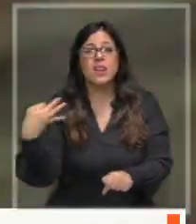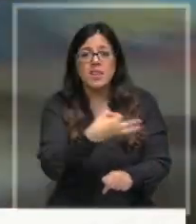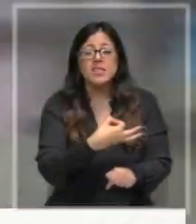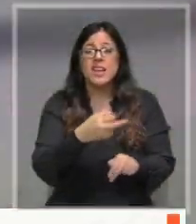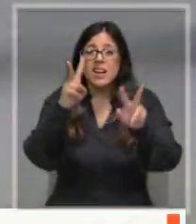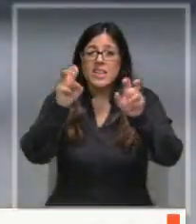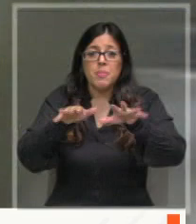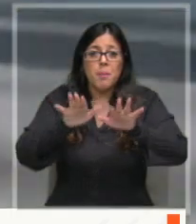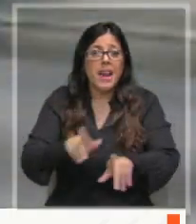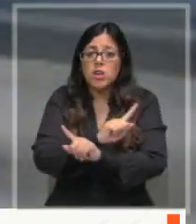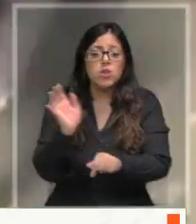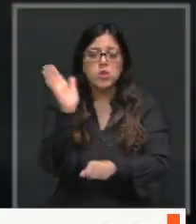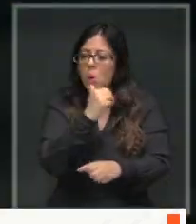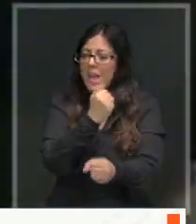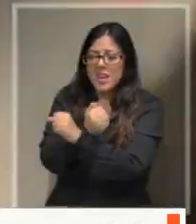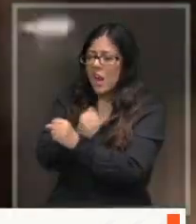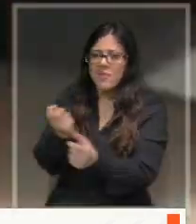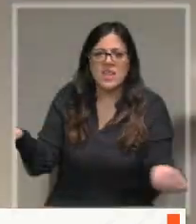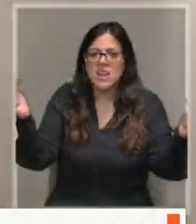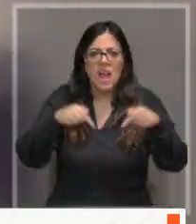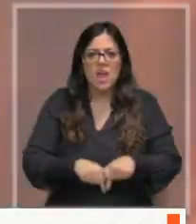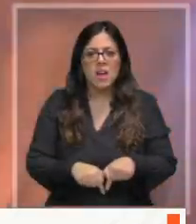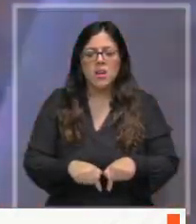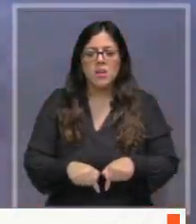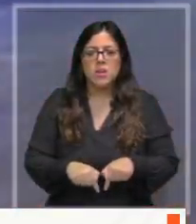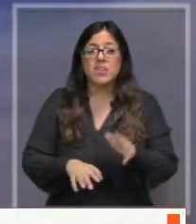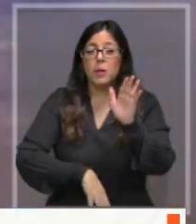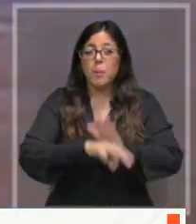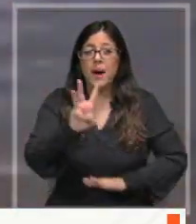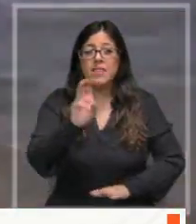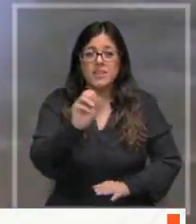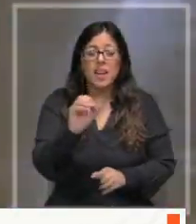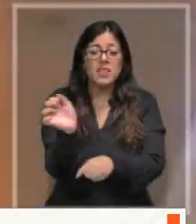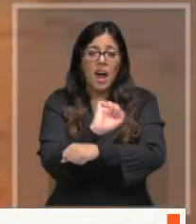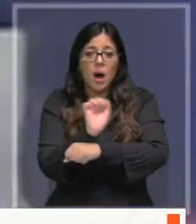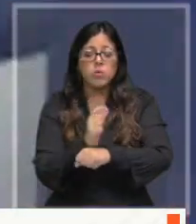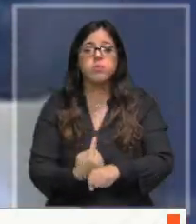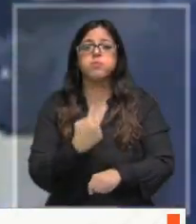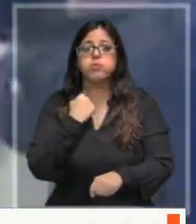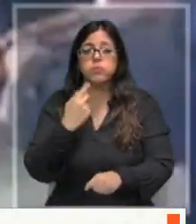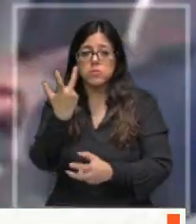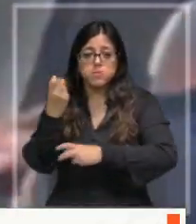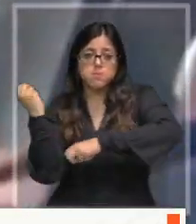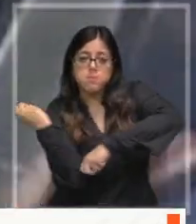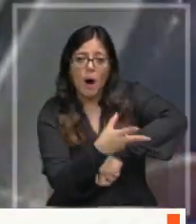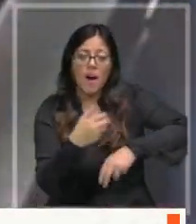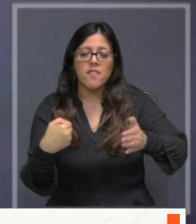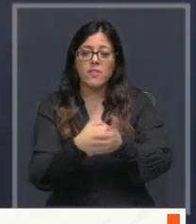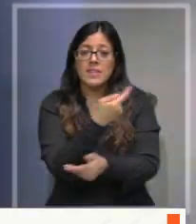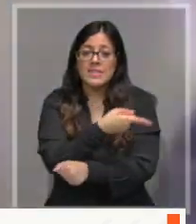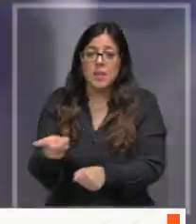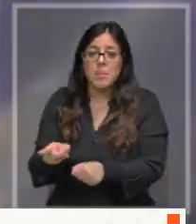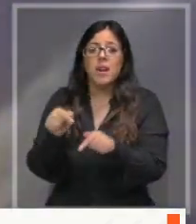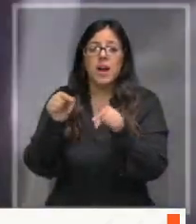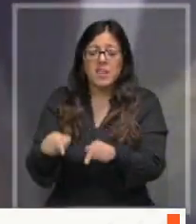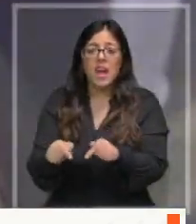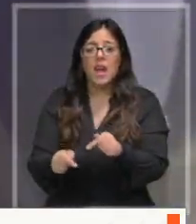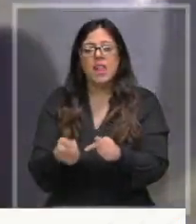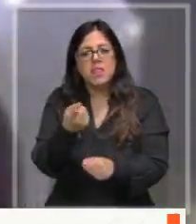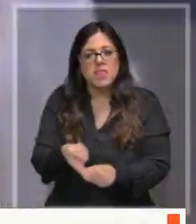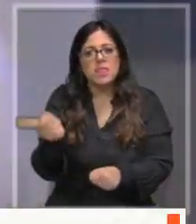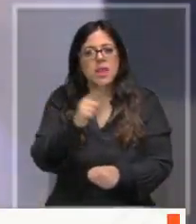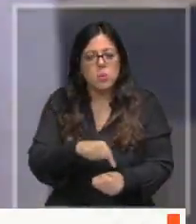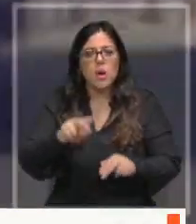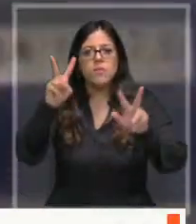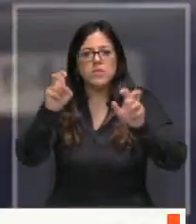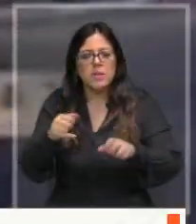no viene carabinero. Los más de 30 vehículos dañados por piedrazos este fin de semana abrieron nuevamente el debate